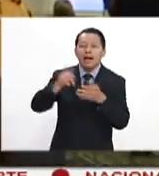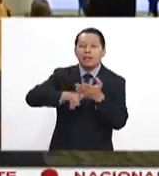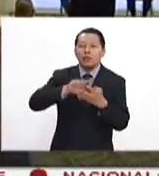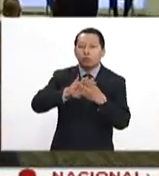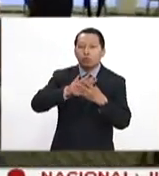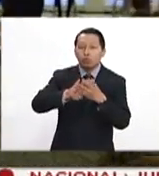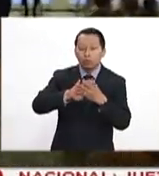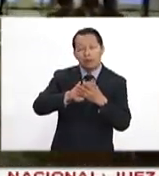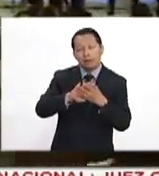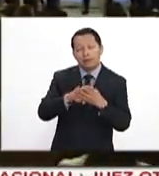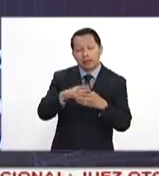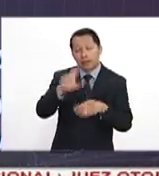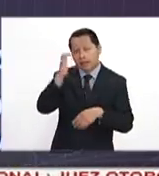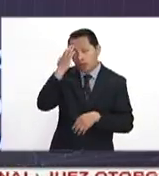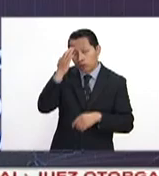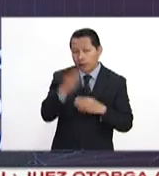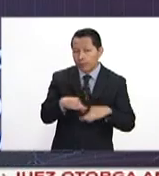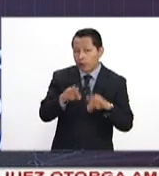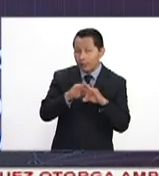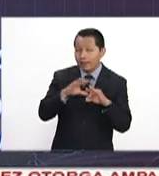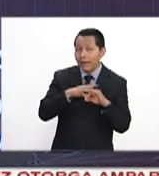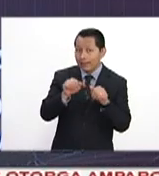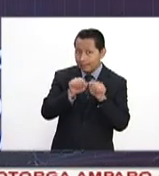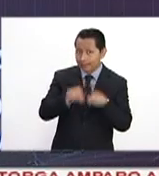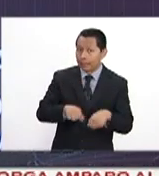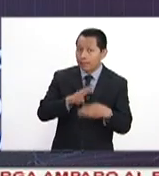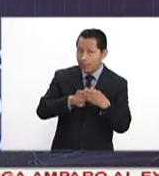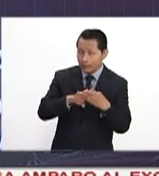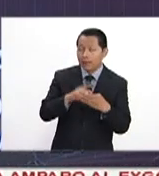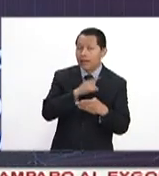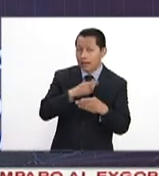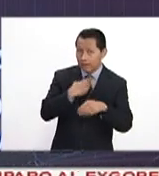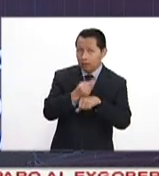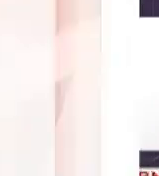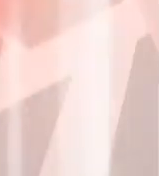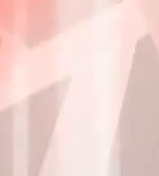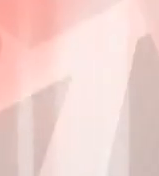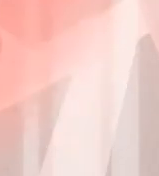reconoció la importancia de modernizar el sistema penitenciario de México.